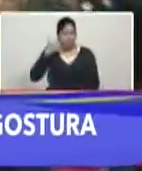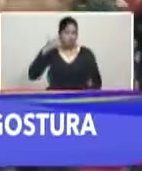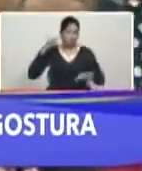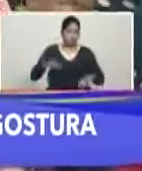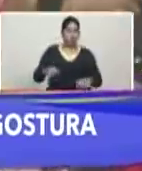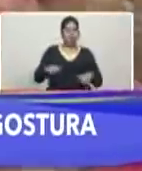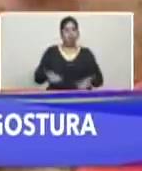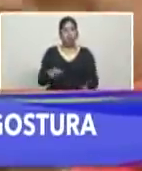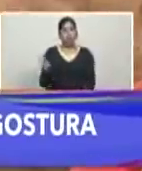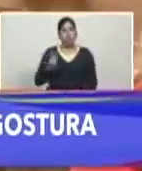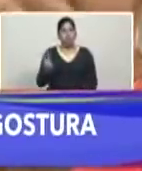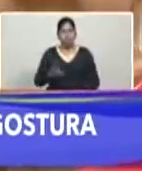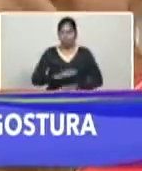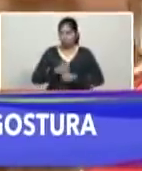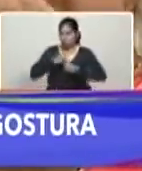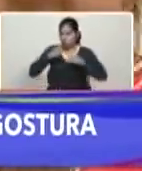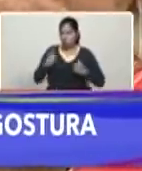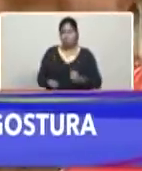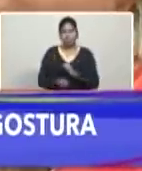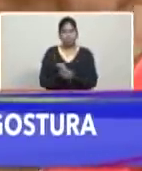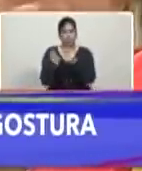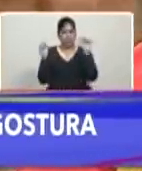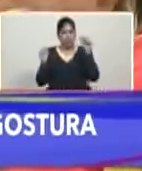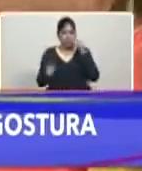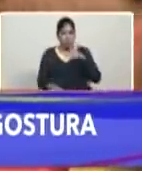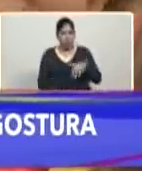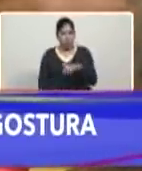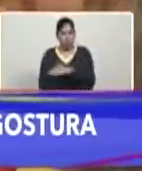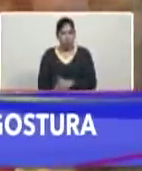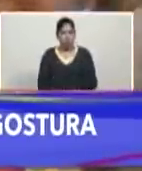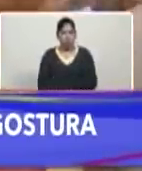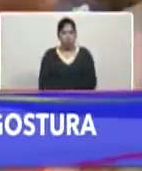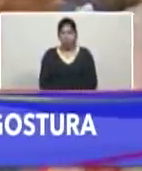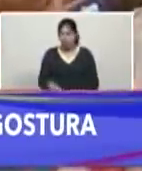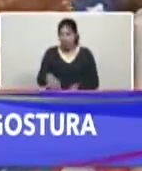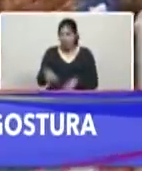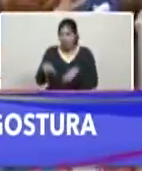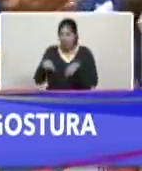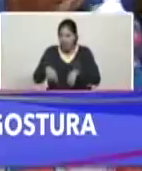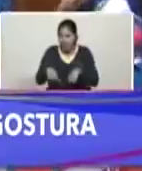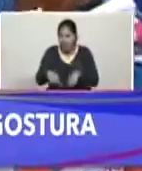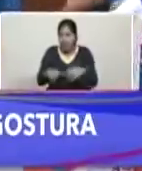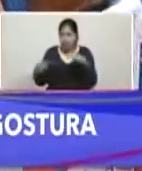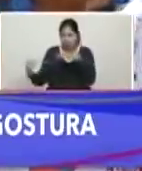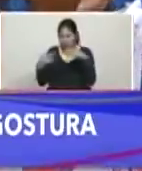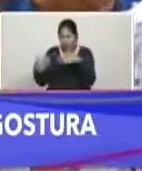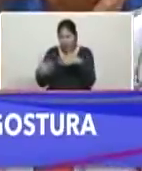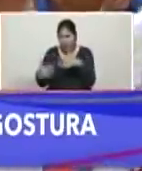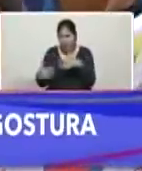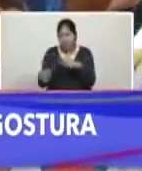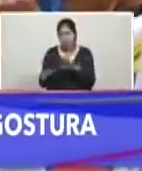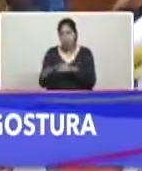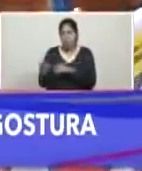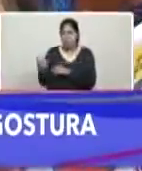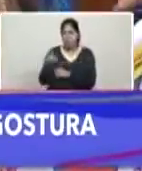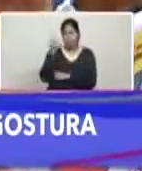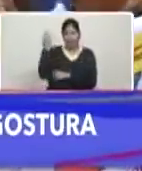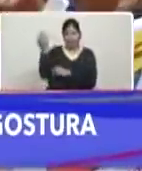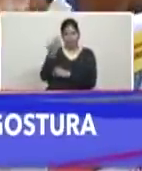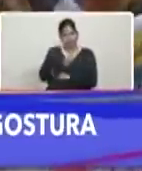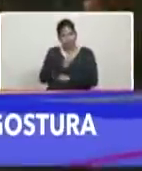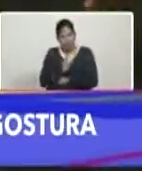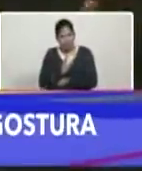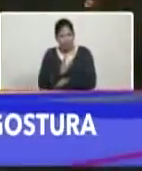nacional, de soberanía y libertad para los pueblos. No es tiempo de cañonera. No es tiempo de amenaza, no